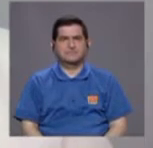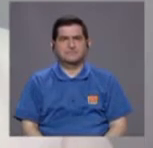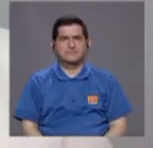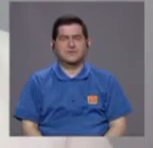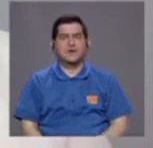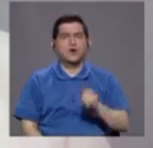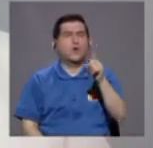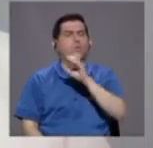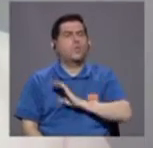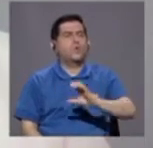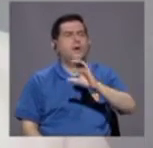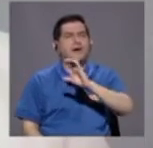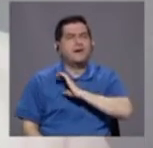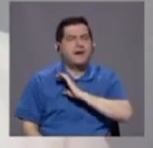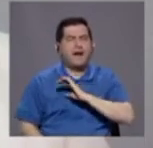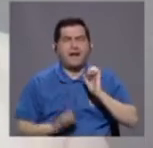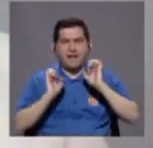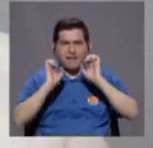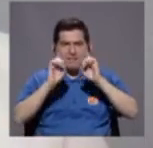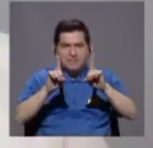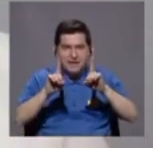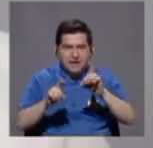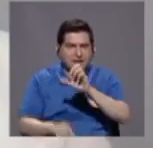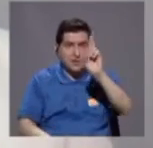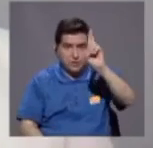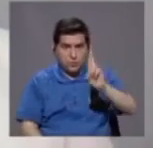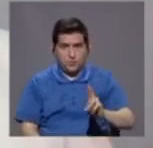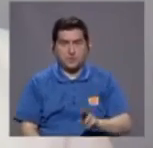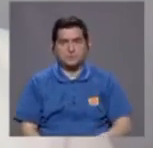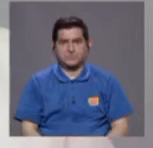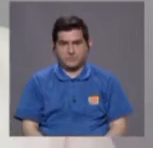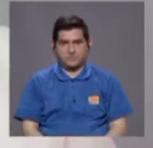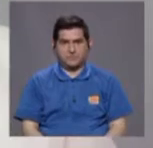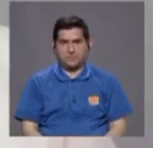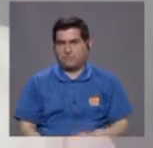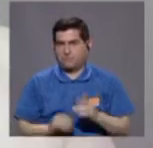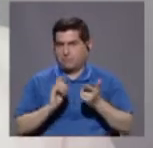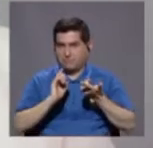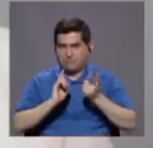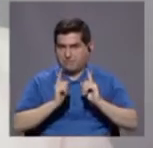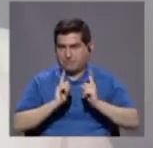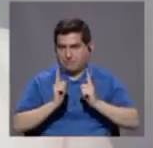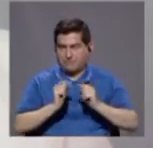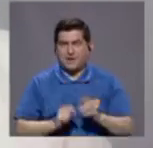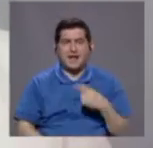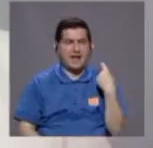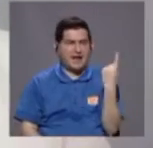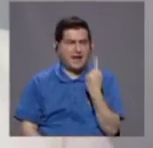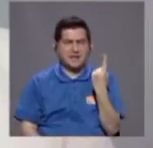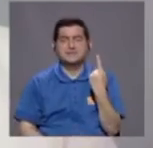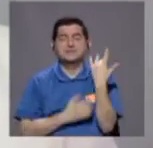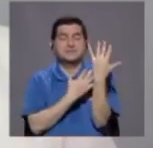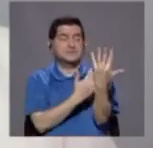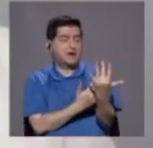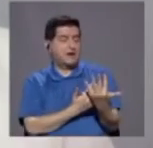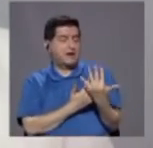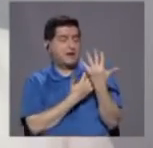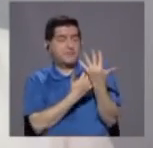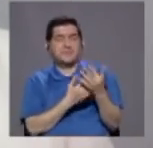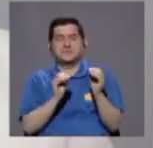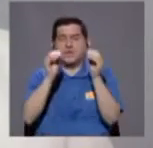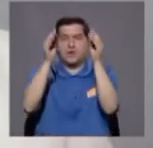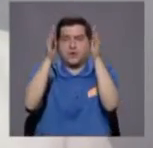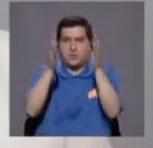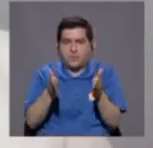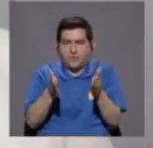las características de la educación en Costa Rica es que siempre se ha esperado que